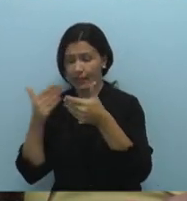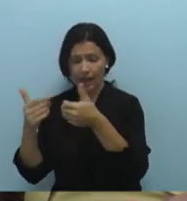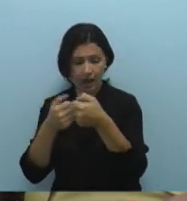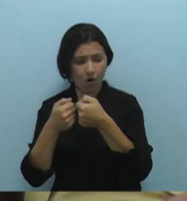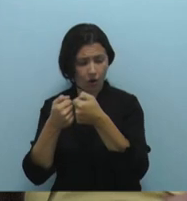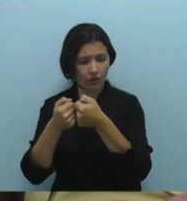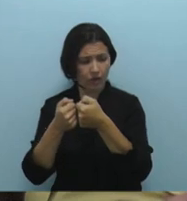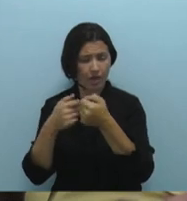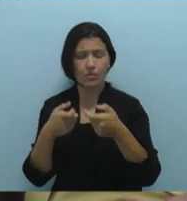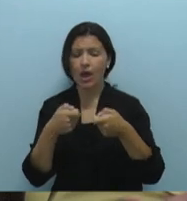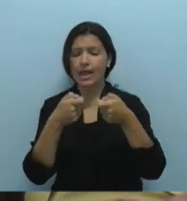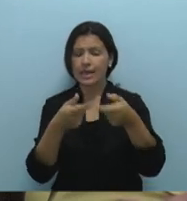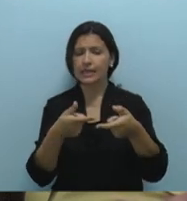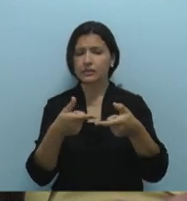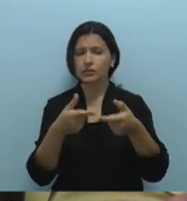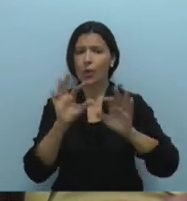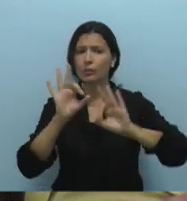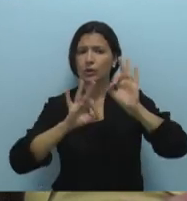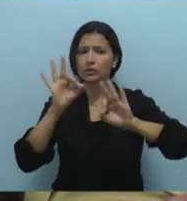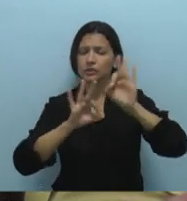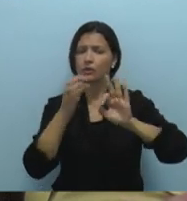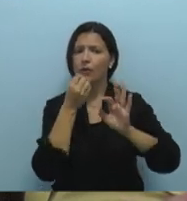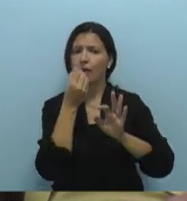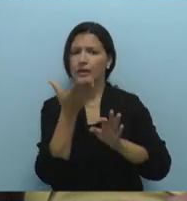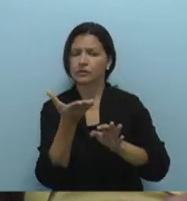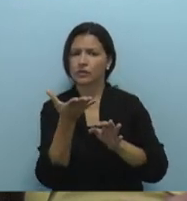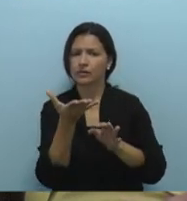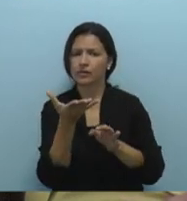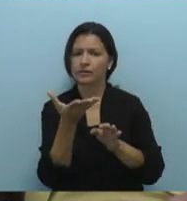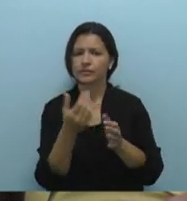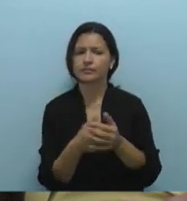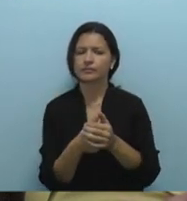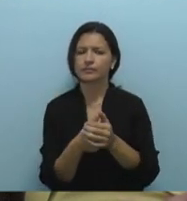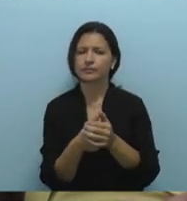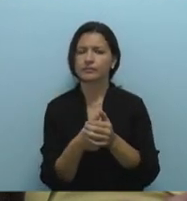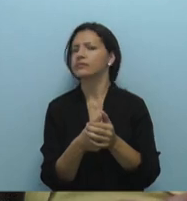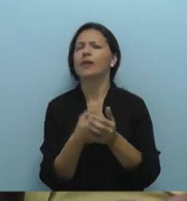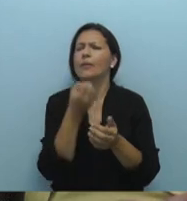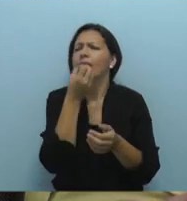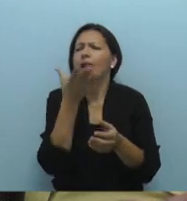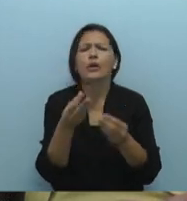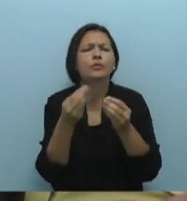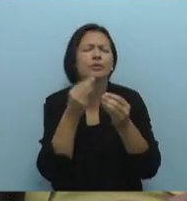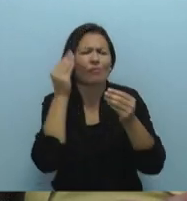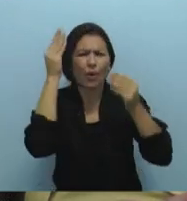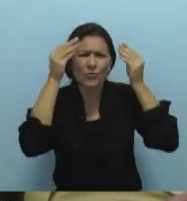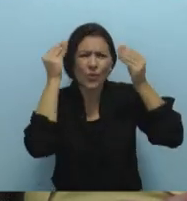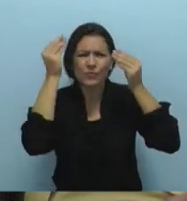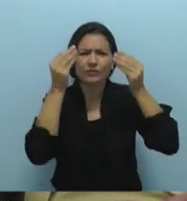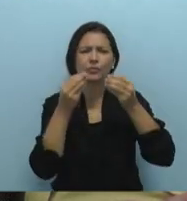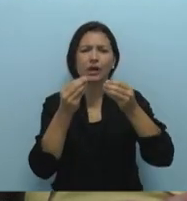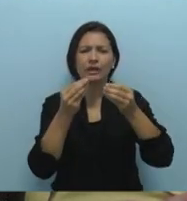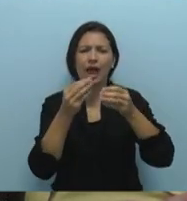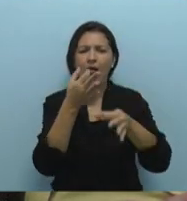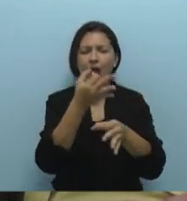presentar el ingreso fuera de lista de un proyecto de declaración en donde la Cámara expresa su preocupación por el posible cierre